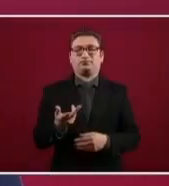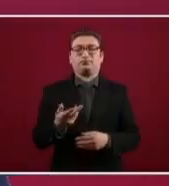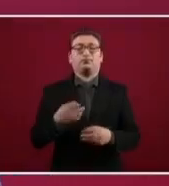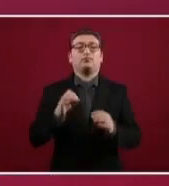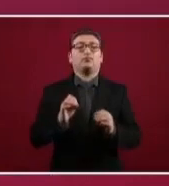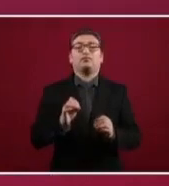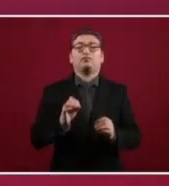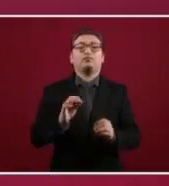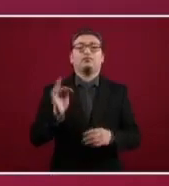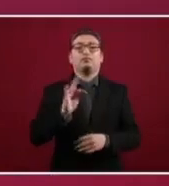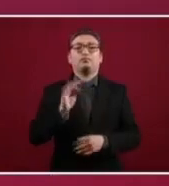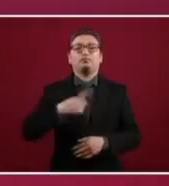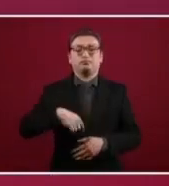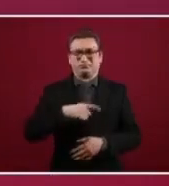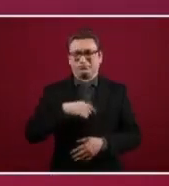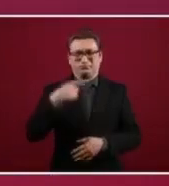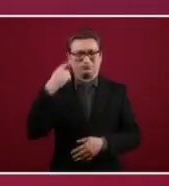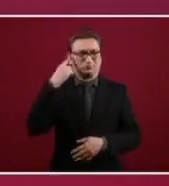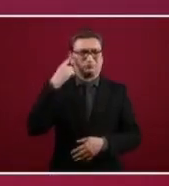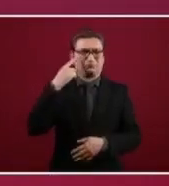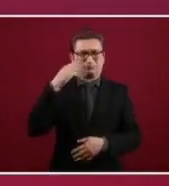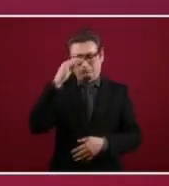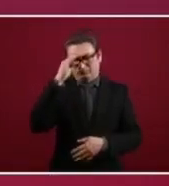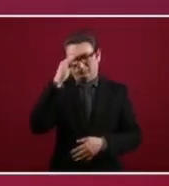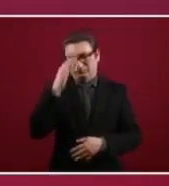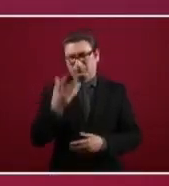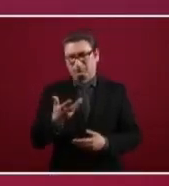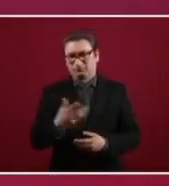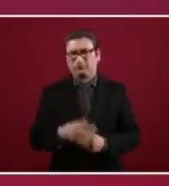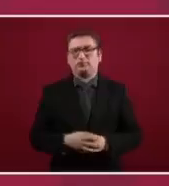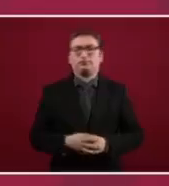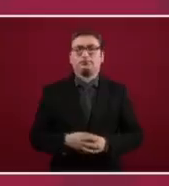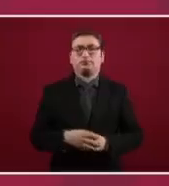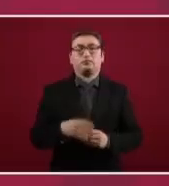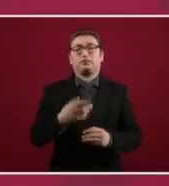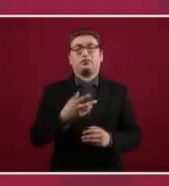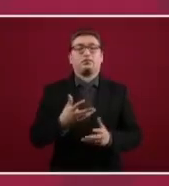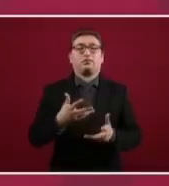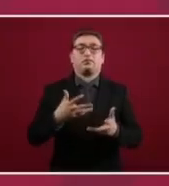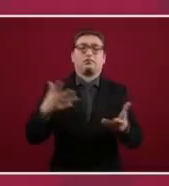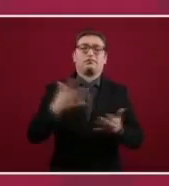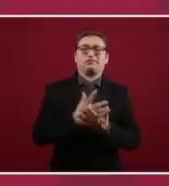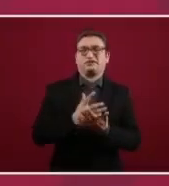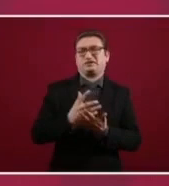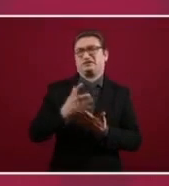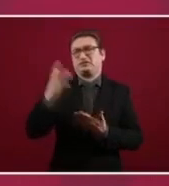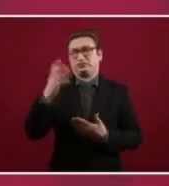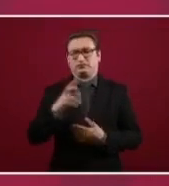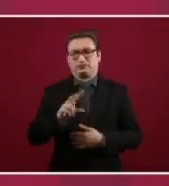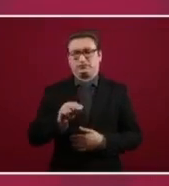no hay que esté magnificar las cosas